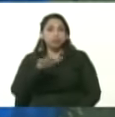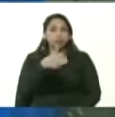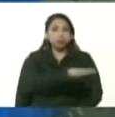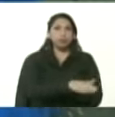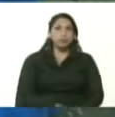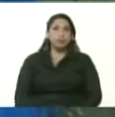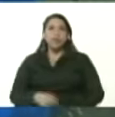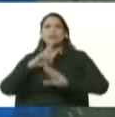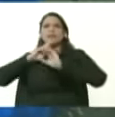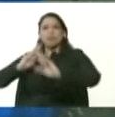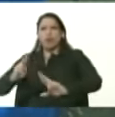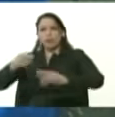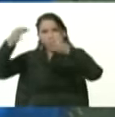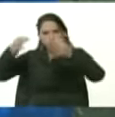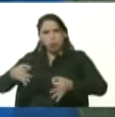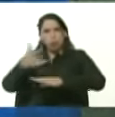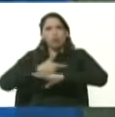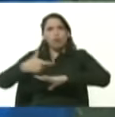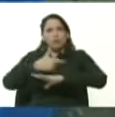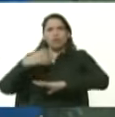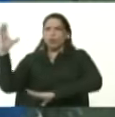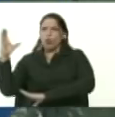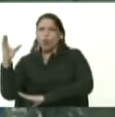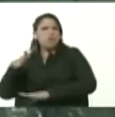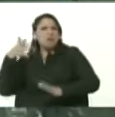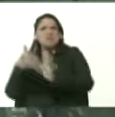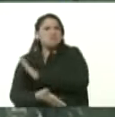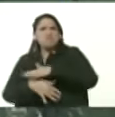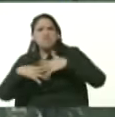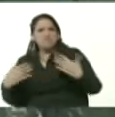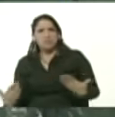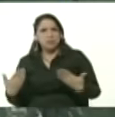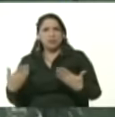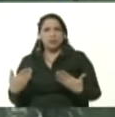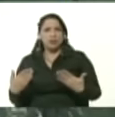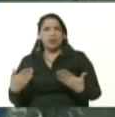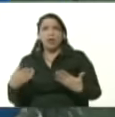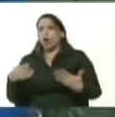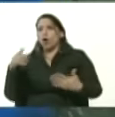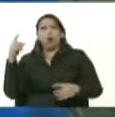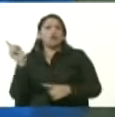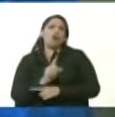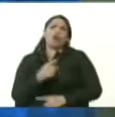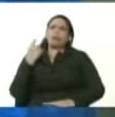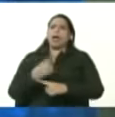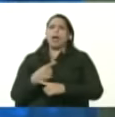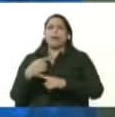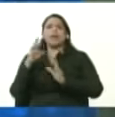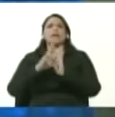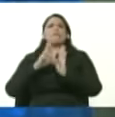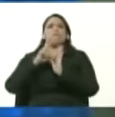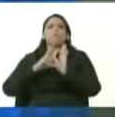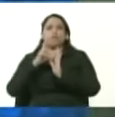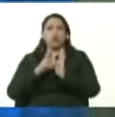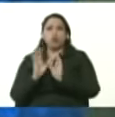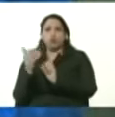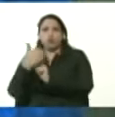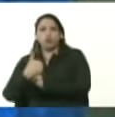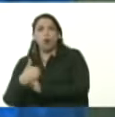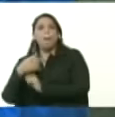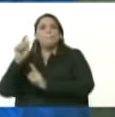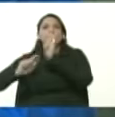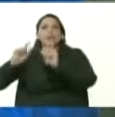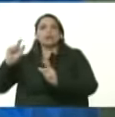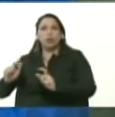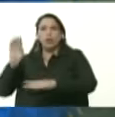La respuesta oficial del gobierno de Colombia ha sido dar refugio y albergue a estas